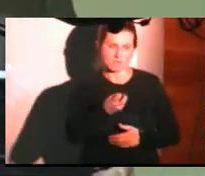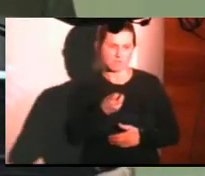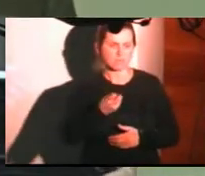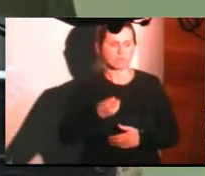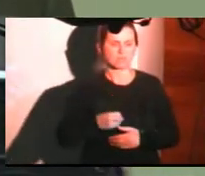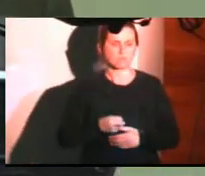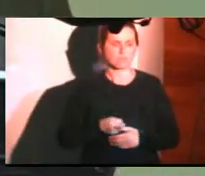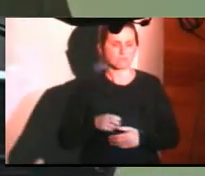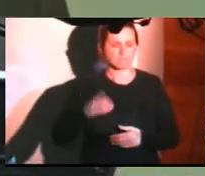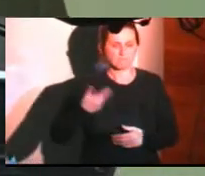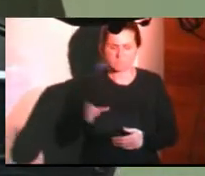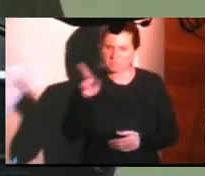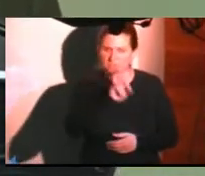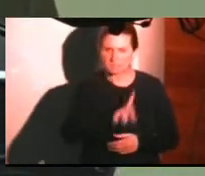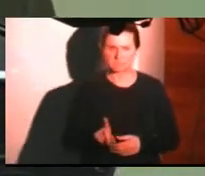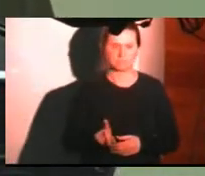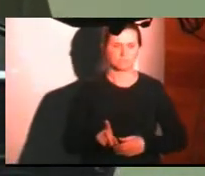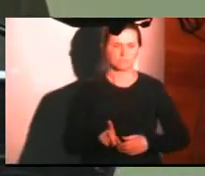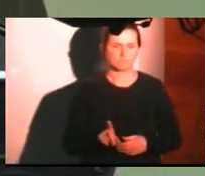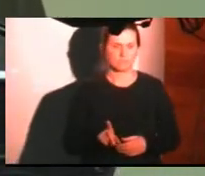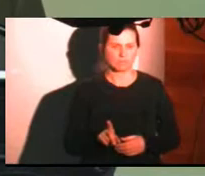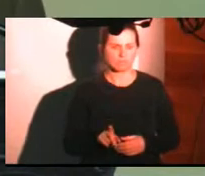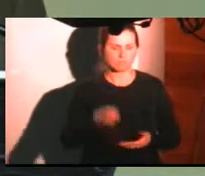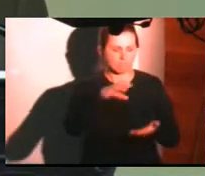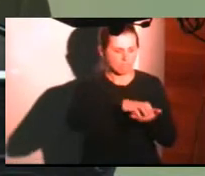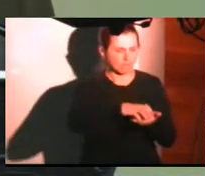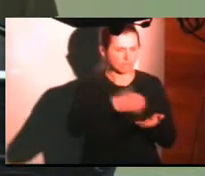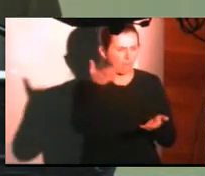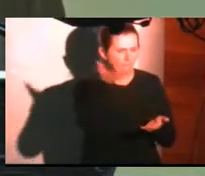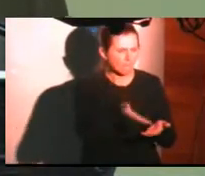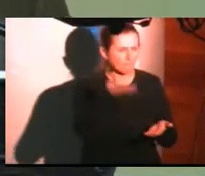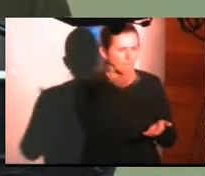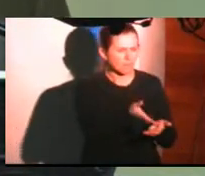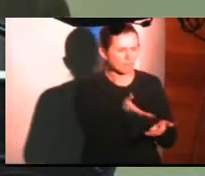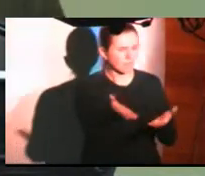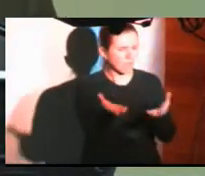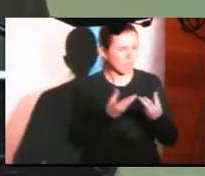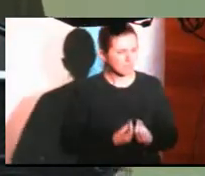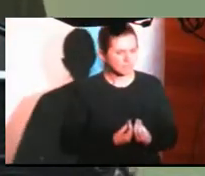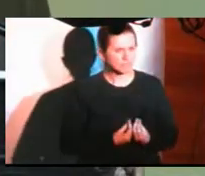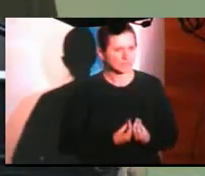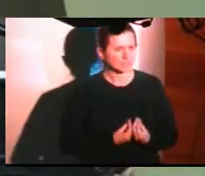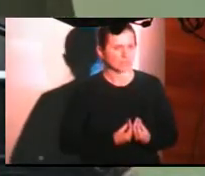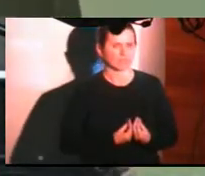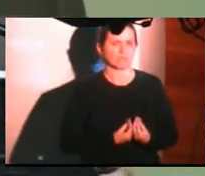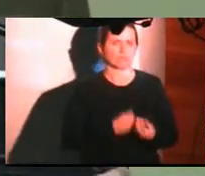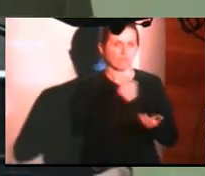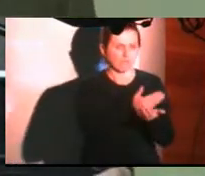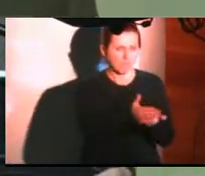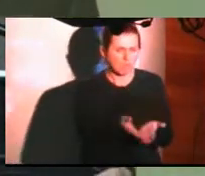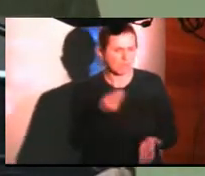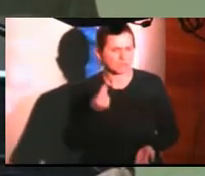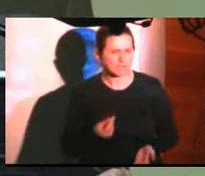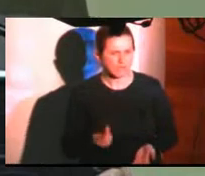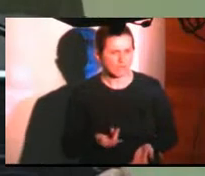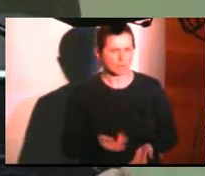empresas que se están abocando a esta temática que nos ayuden a compartir valores para que el crecimiento